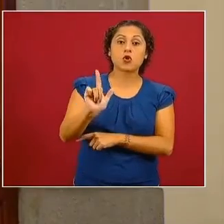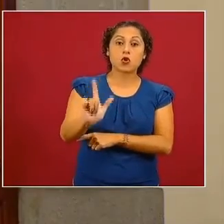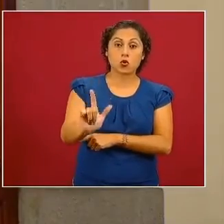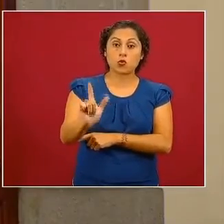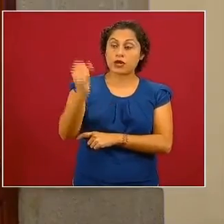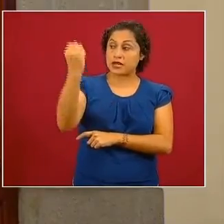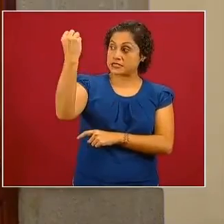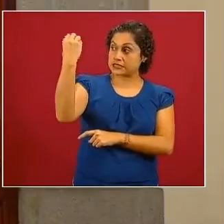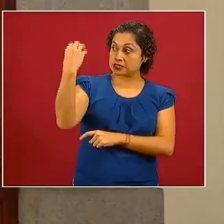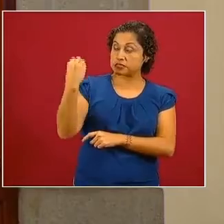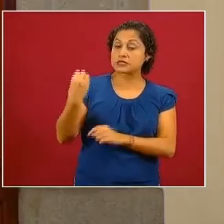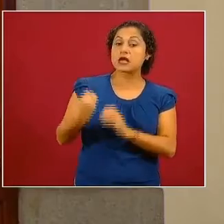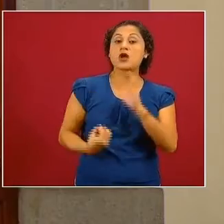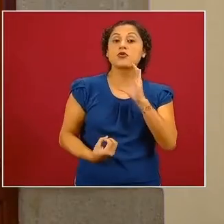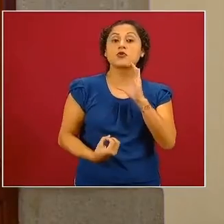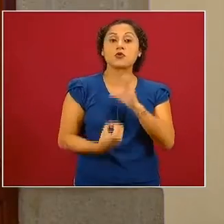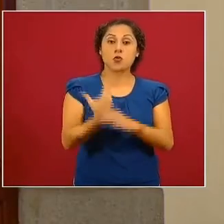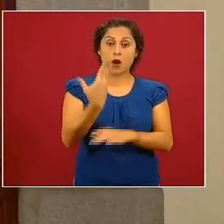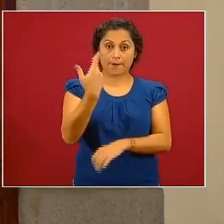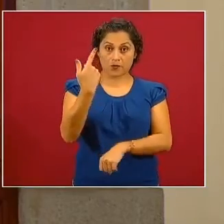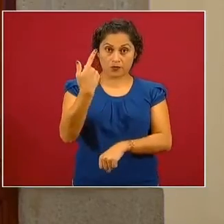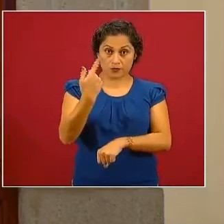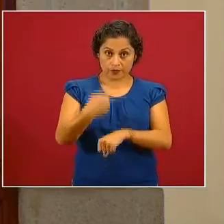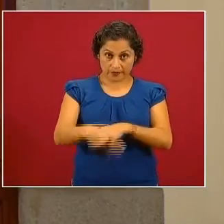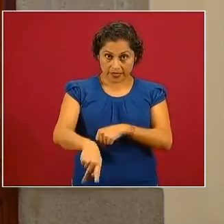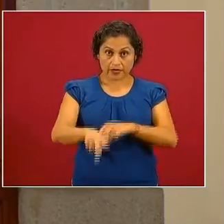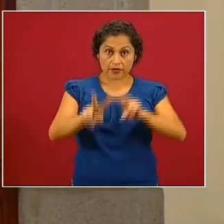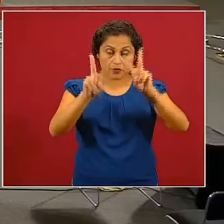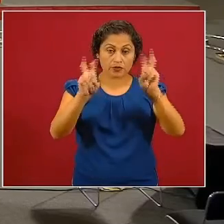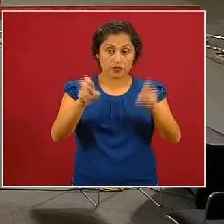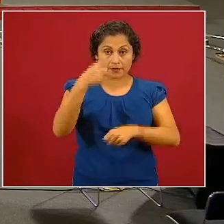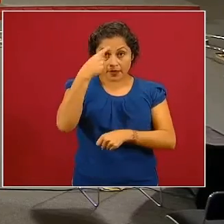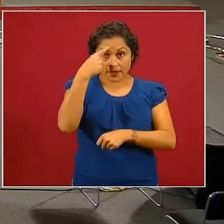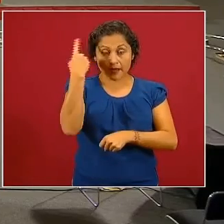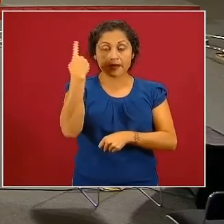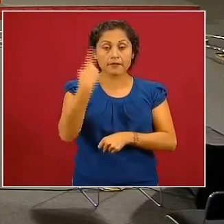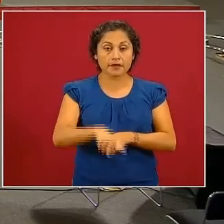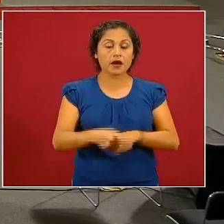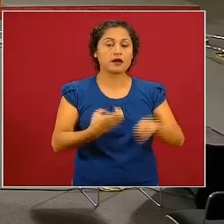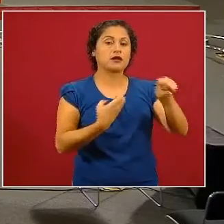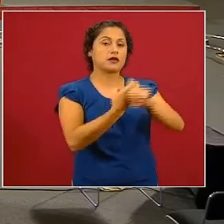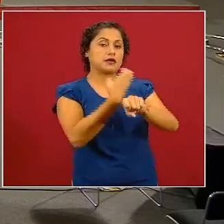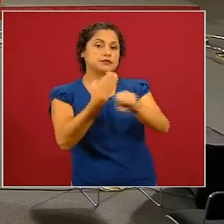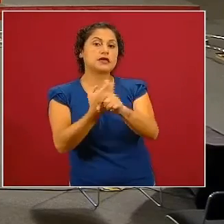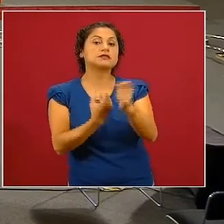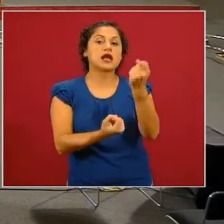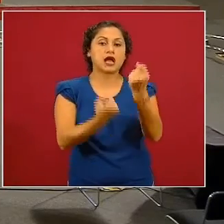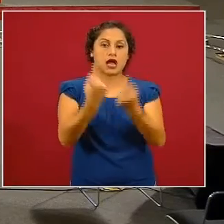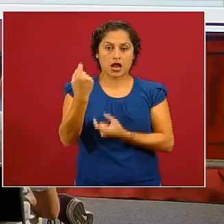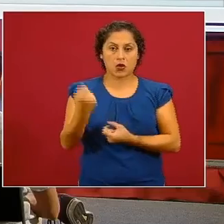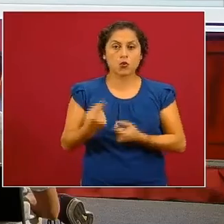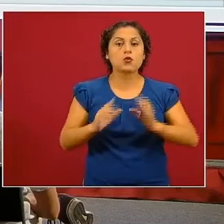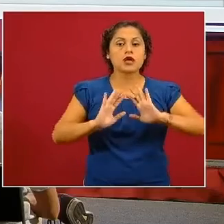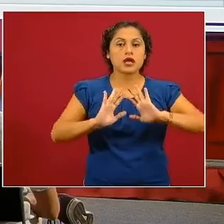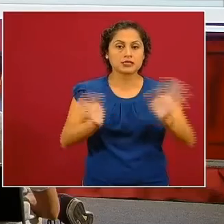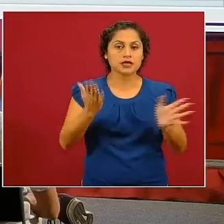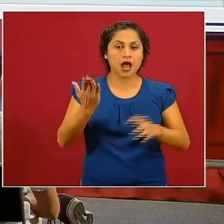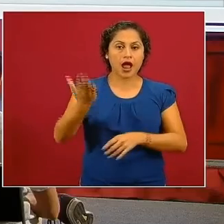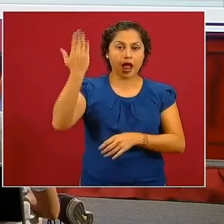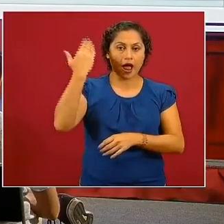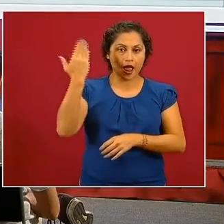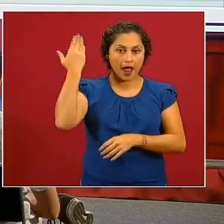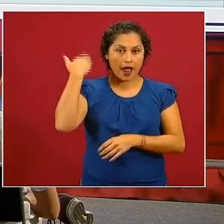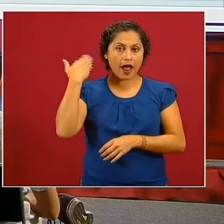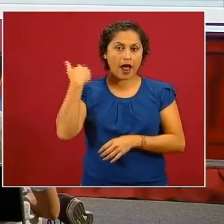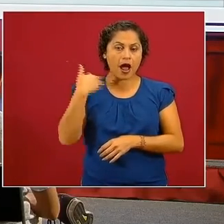de riesgo que se publicó el día de ayer, y tenemos algunas entidades que en su momento estuvieron en color de